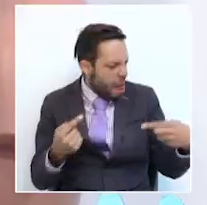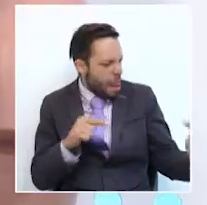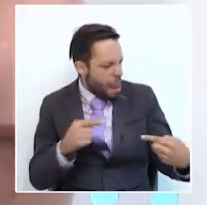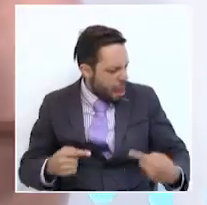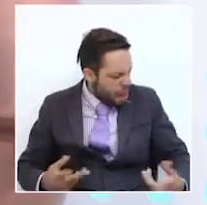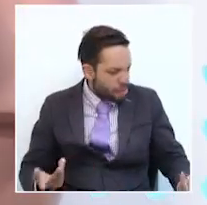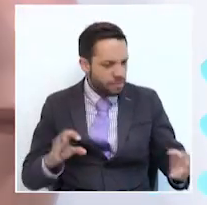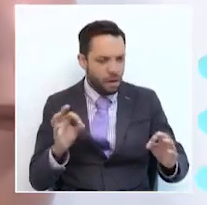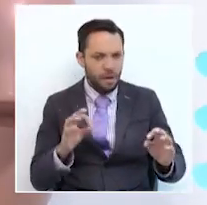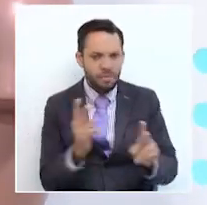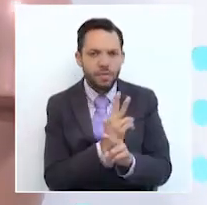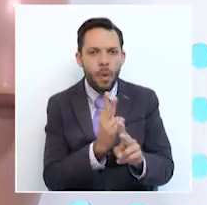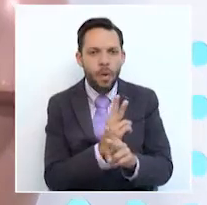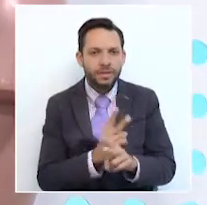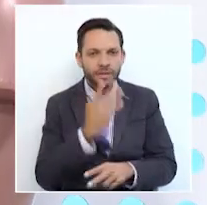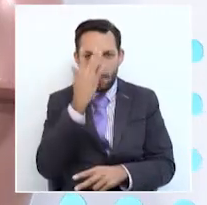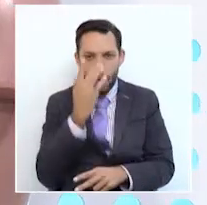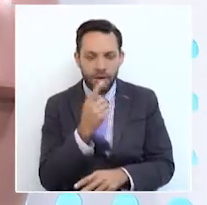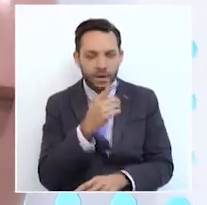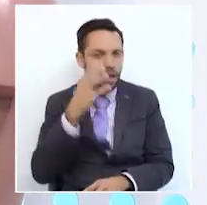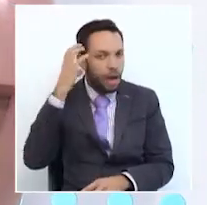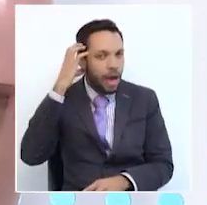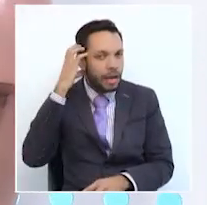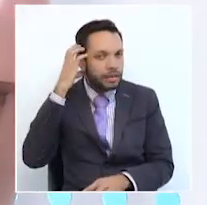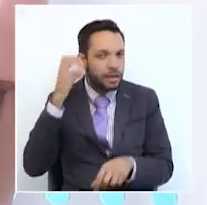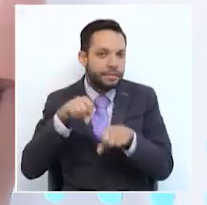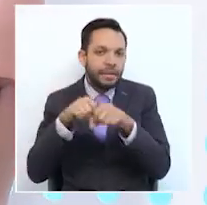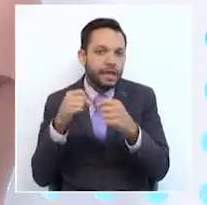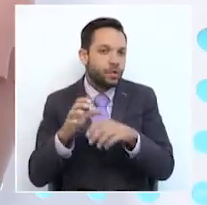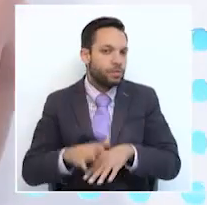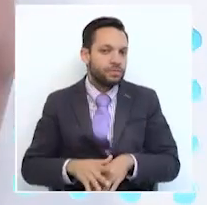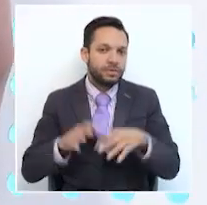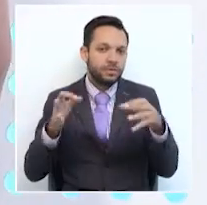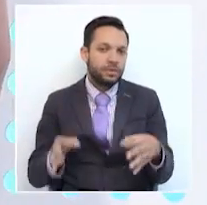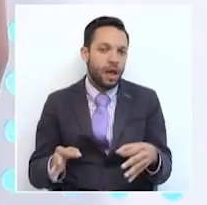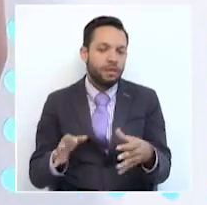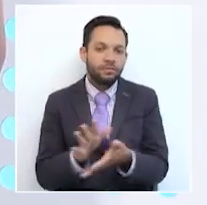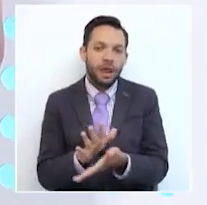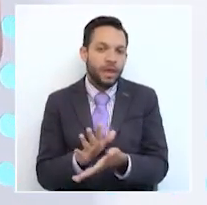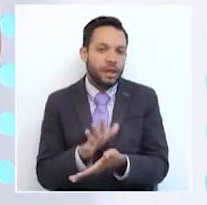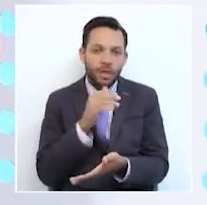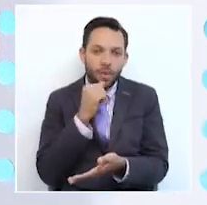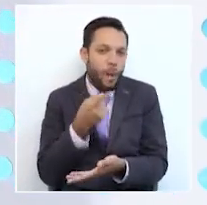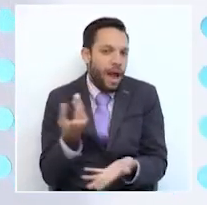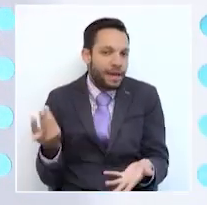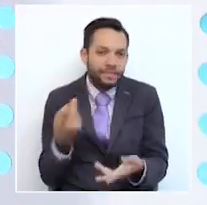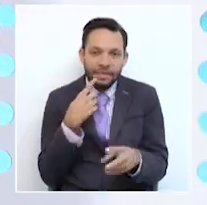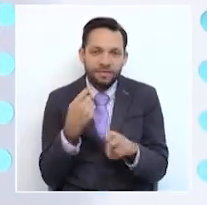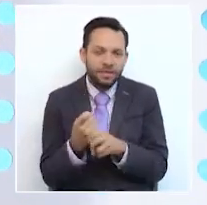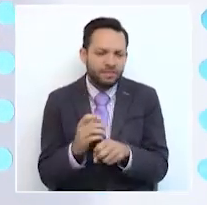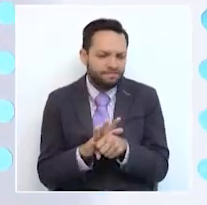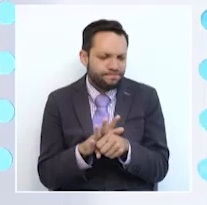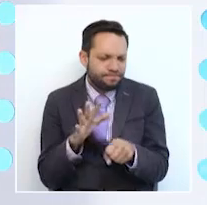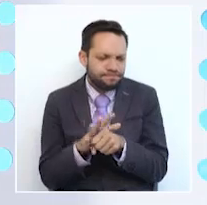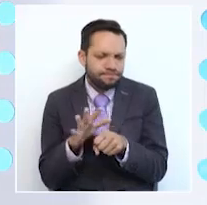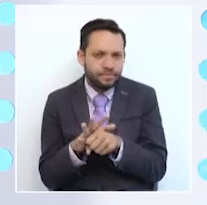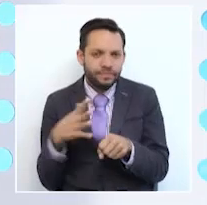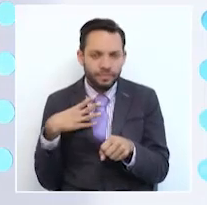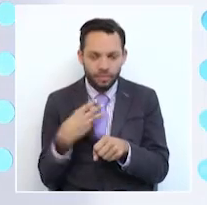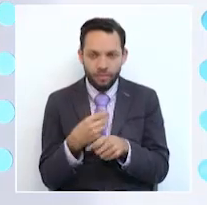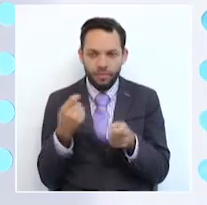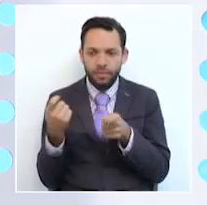agresiva pero es que se le dañó allá el centro de de la tranquilidad y se volvió agresivo nosotros qué hacemos a estos pacientes